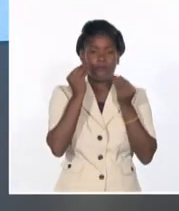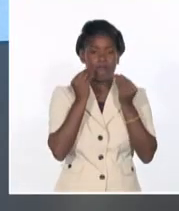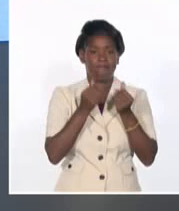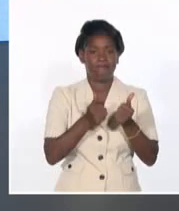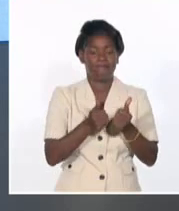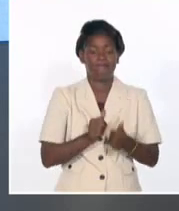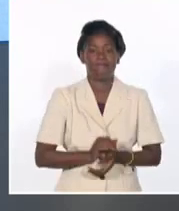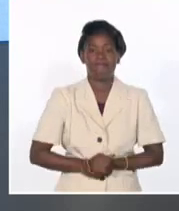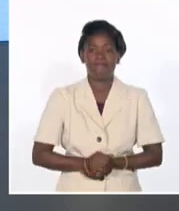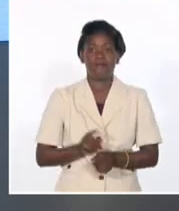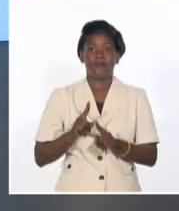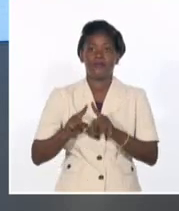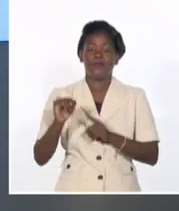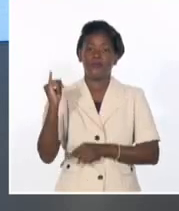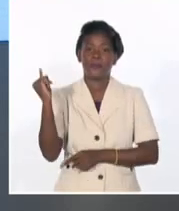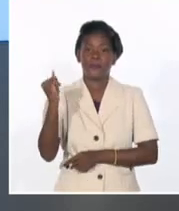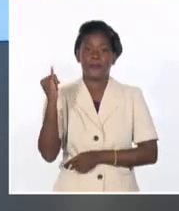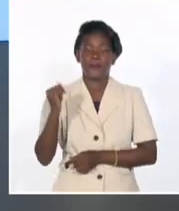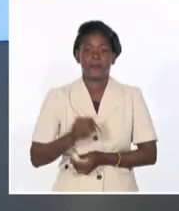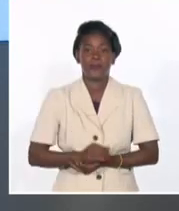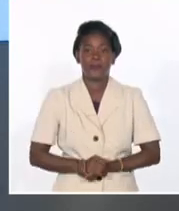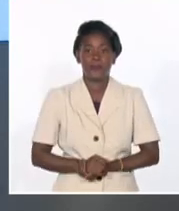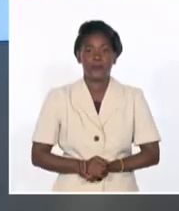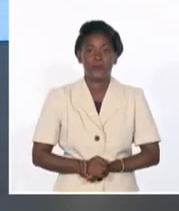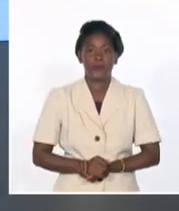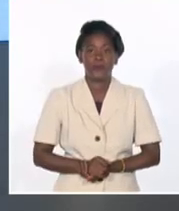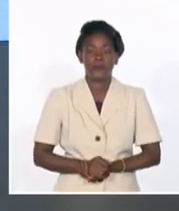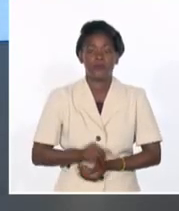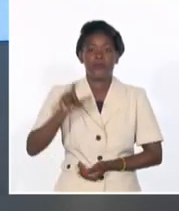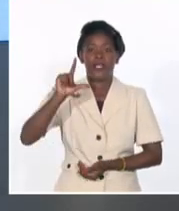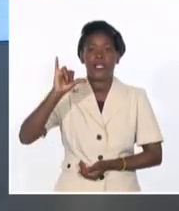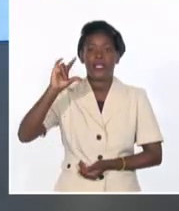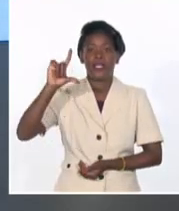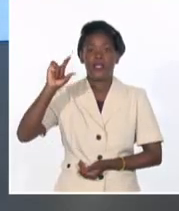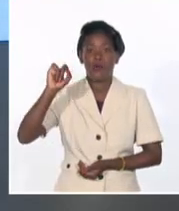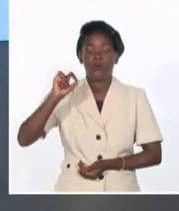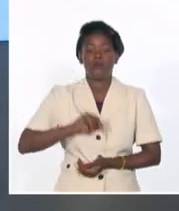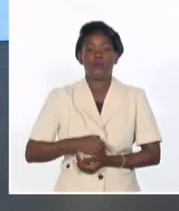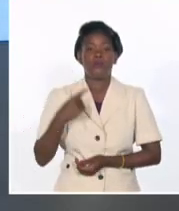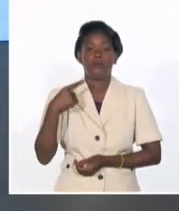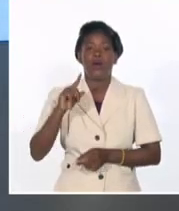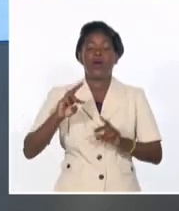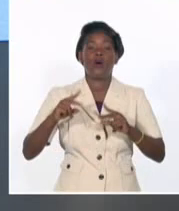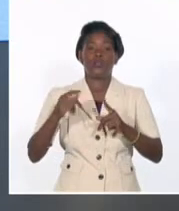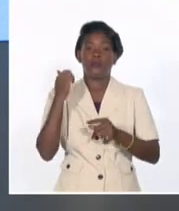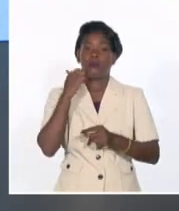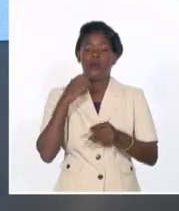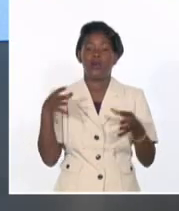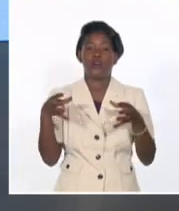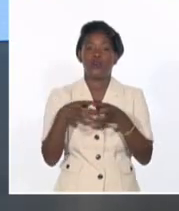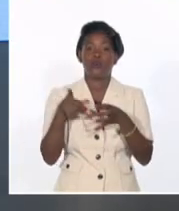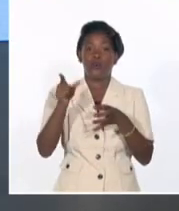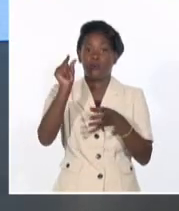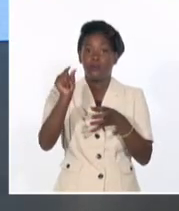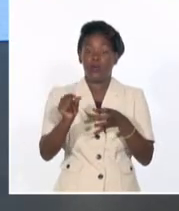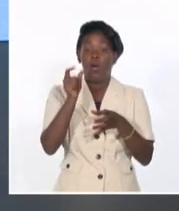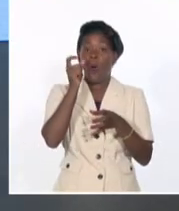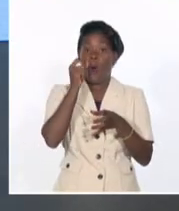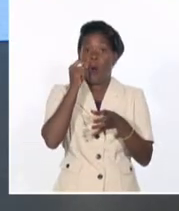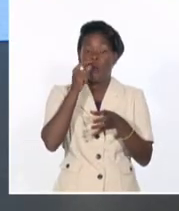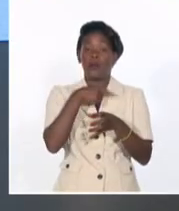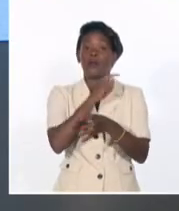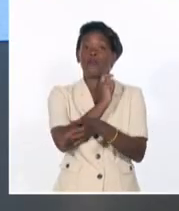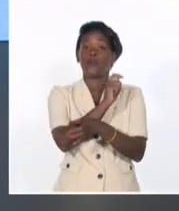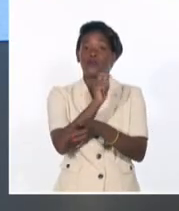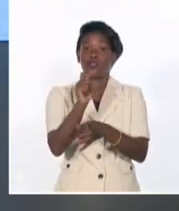Del acontecer internacional es noticia que Juanma Lilo se incorpora al cuerpo técnico de Pep Guardiola. El entrenador de 57 años pasó